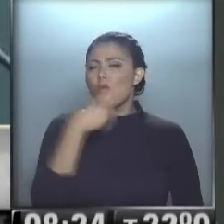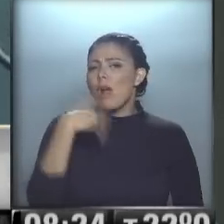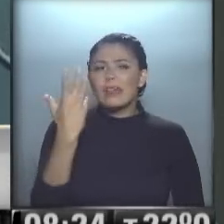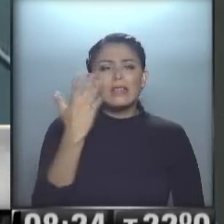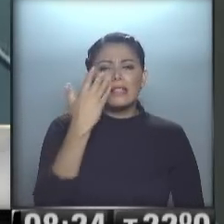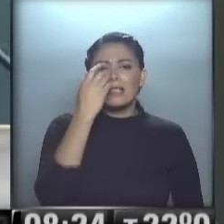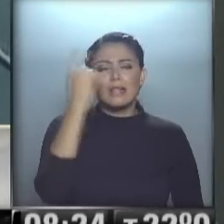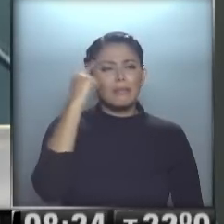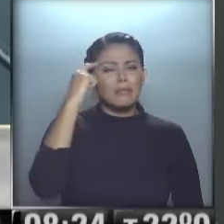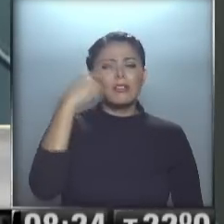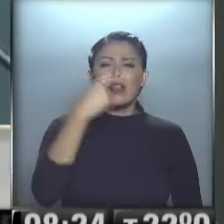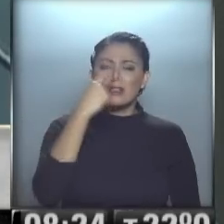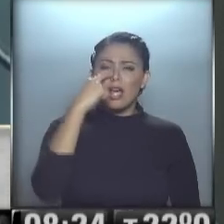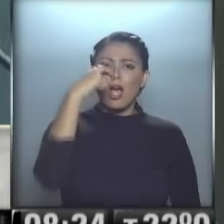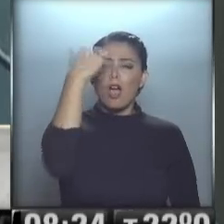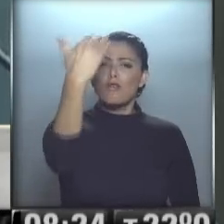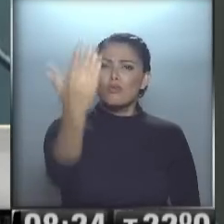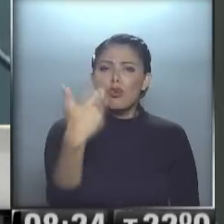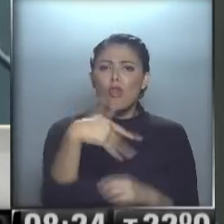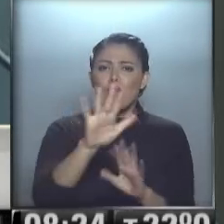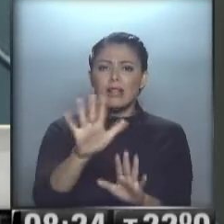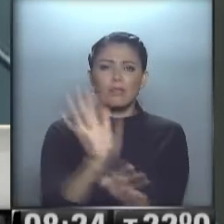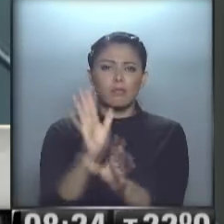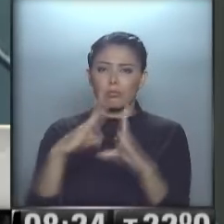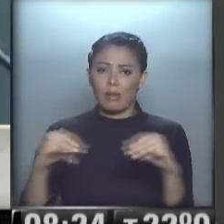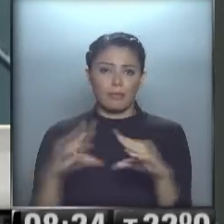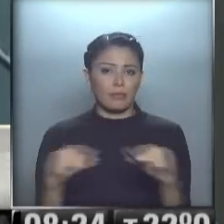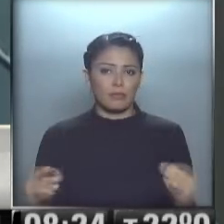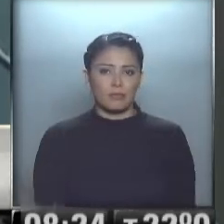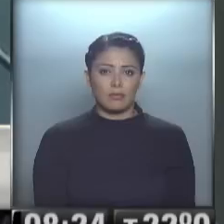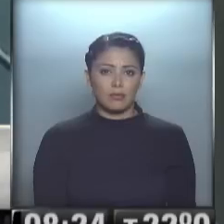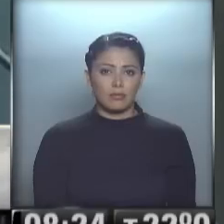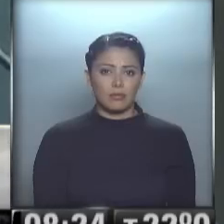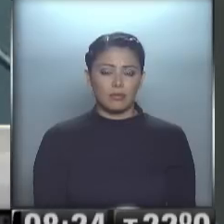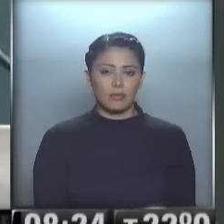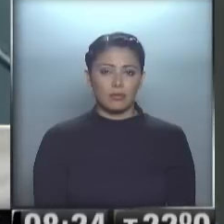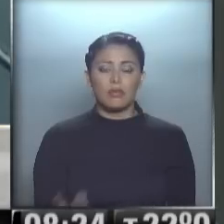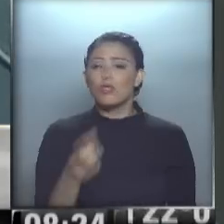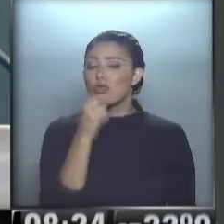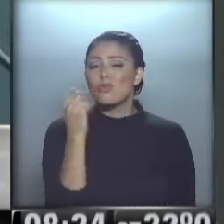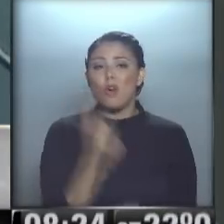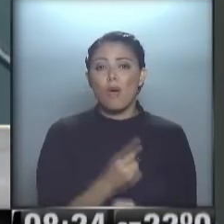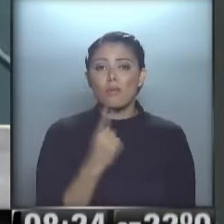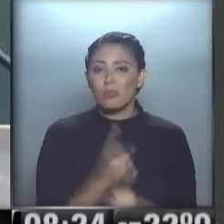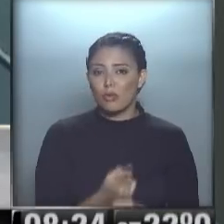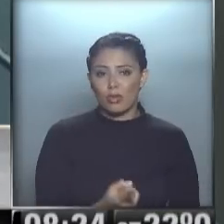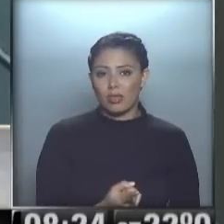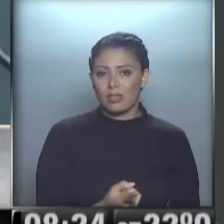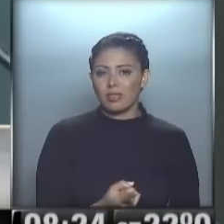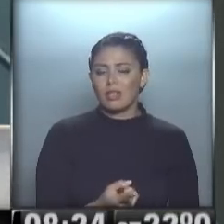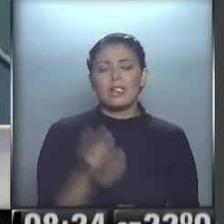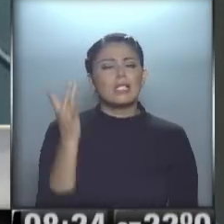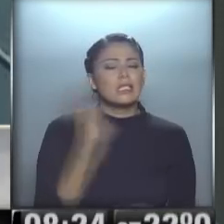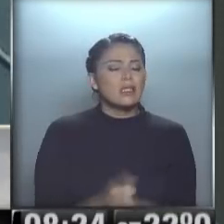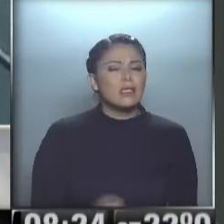proyección de esta naturaleza es poco menos que un mamarracho porque no se puede permanentemente esgrimir